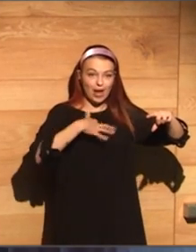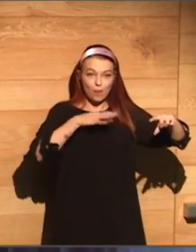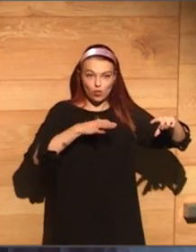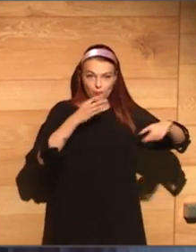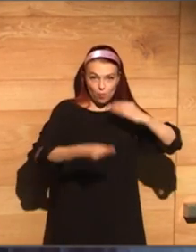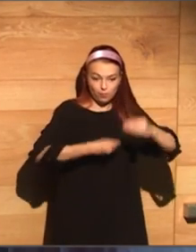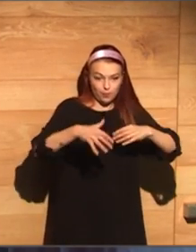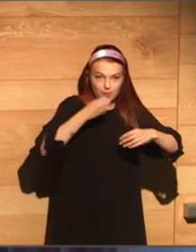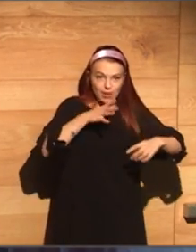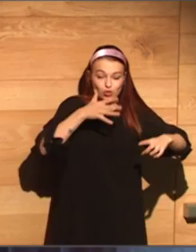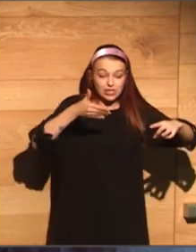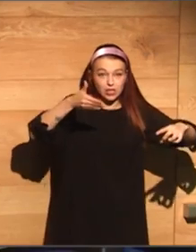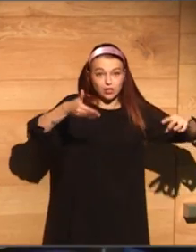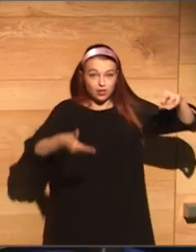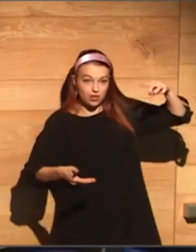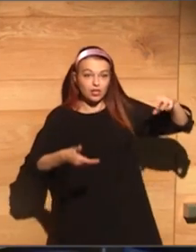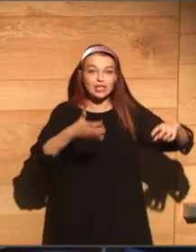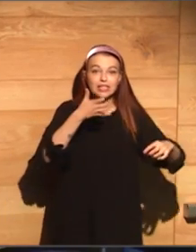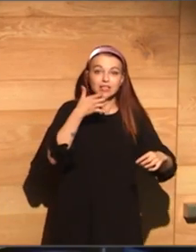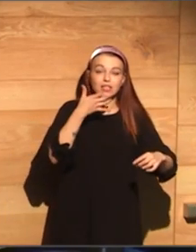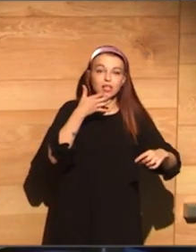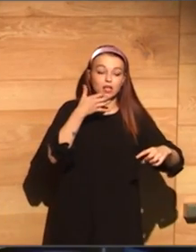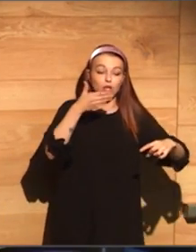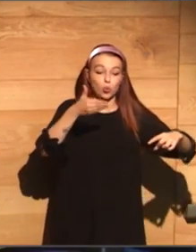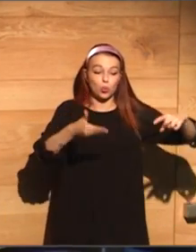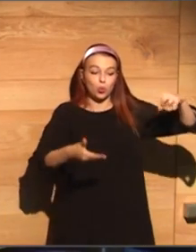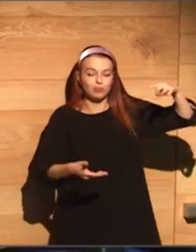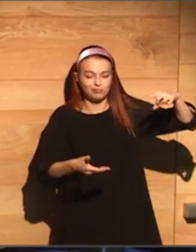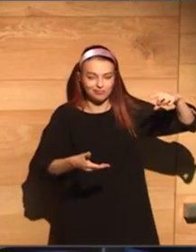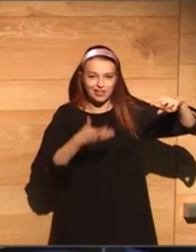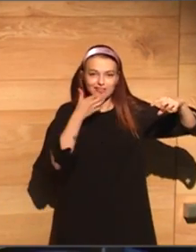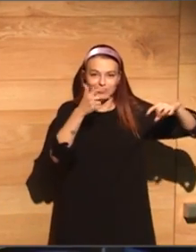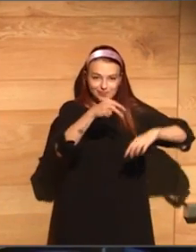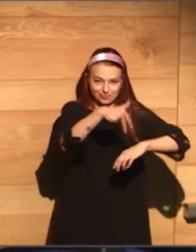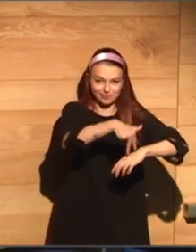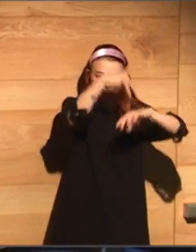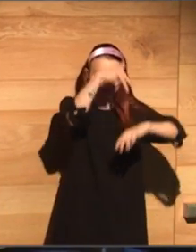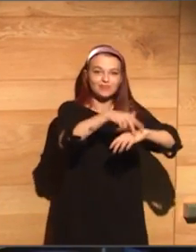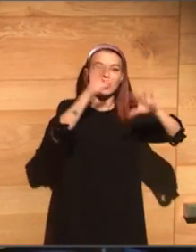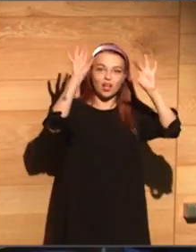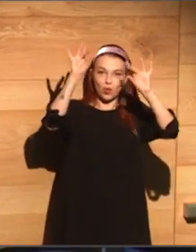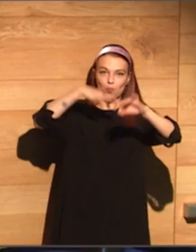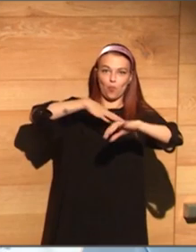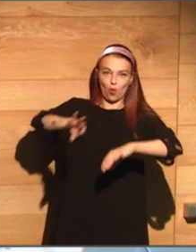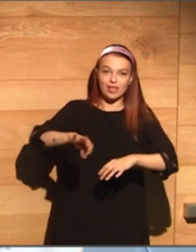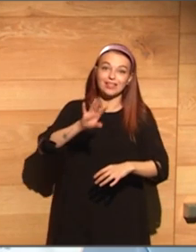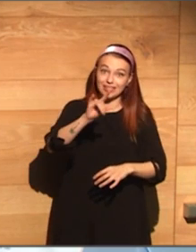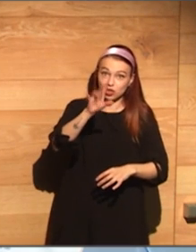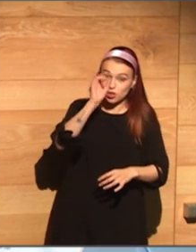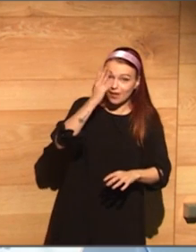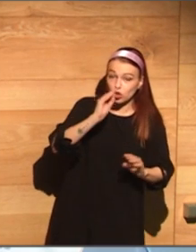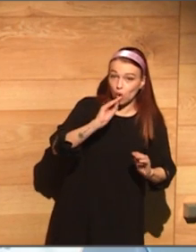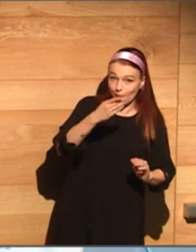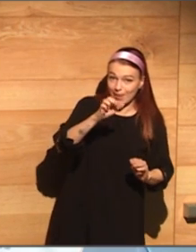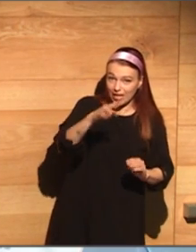berlanguita, cuando llegas al tope de la berlanguita, si saltas en ese momento, tocas el techo. Si saltas... Oye, ¿y es invento suyo